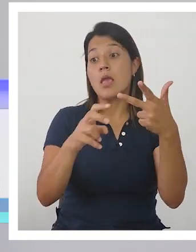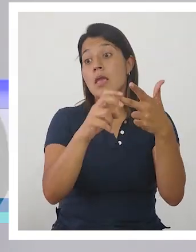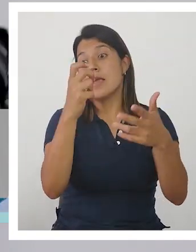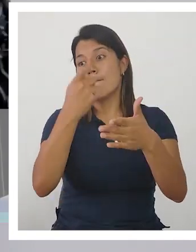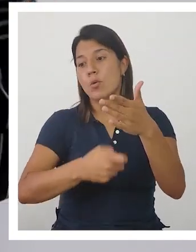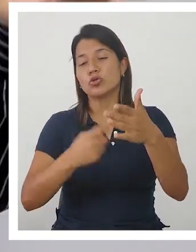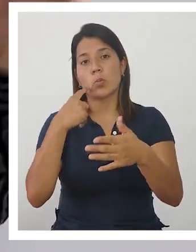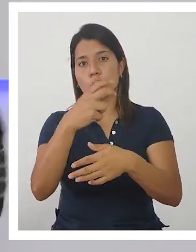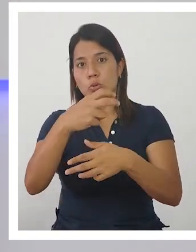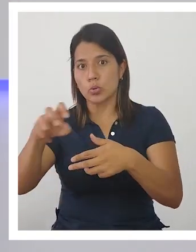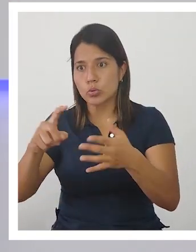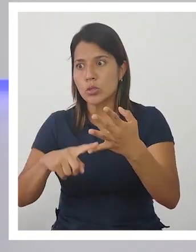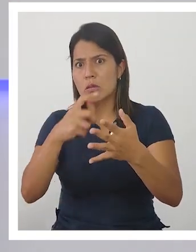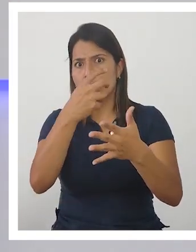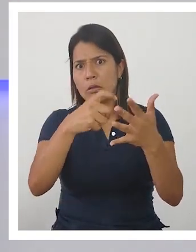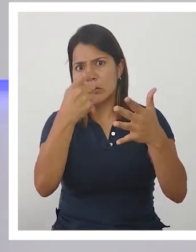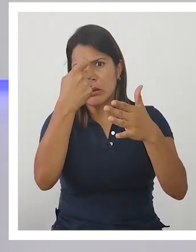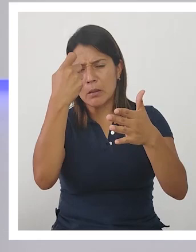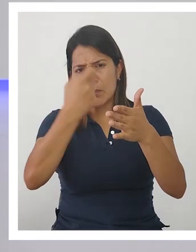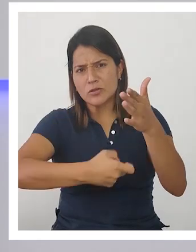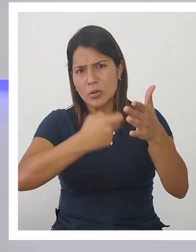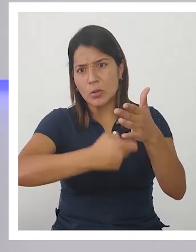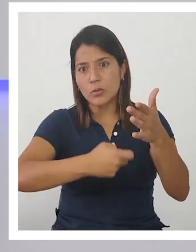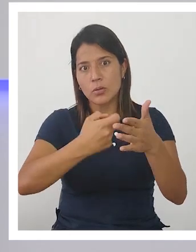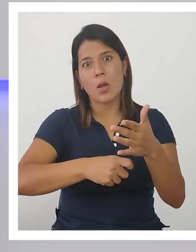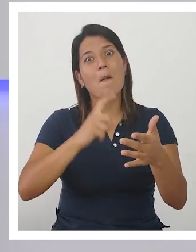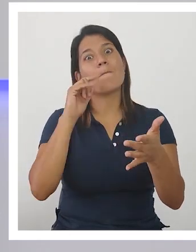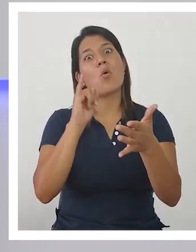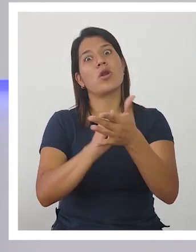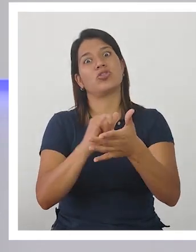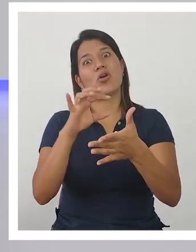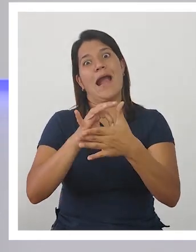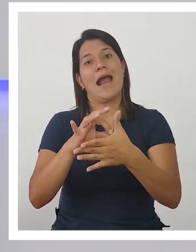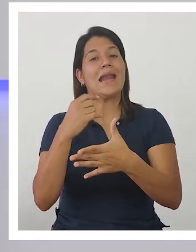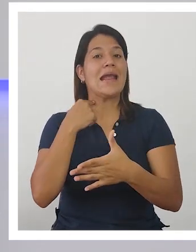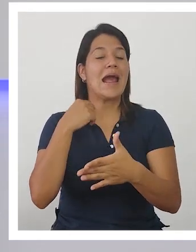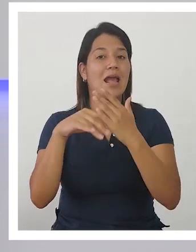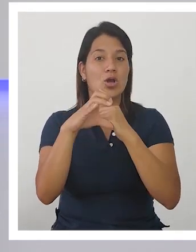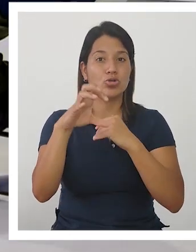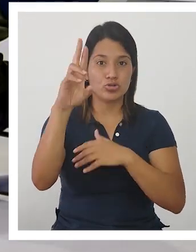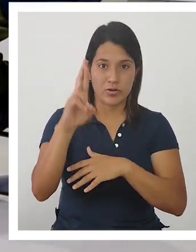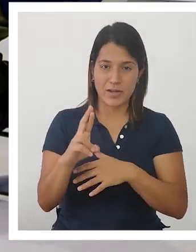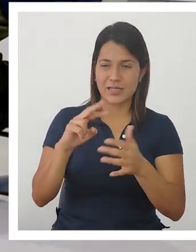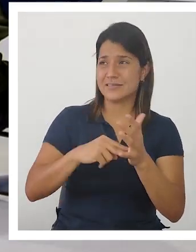cantidad de impuestos que maneja eso. Por eso es que la carne es tan cara en Costa Rica. Por eso acá no hacemos